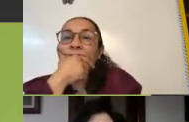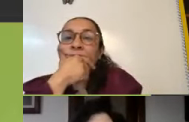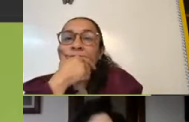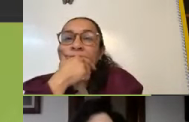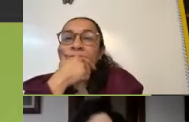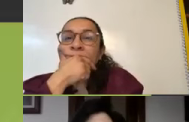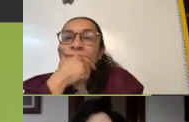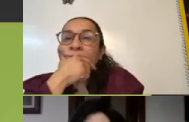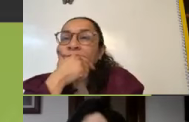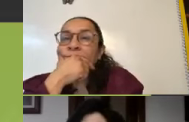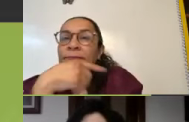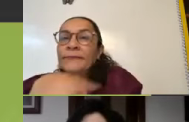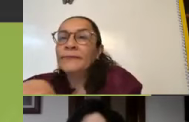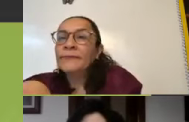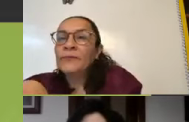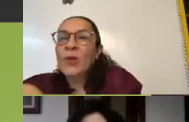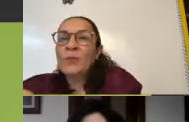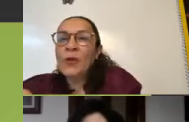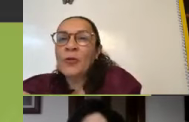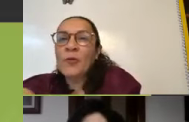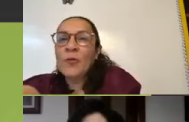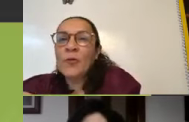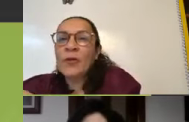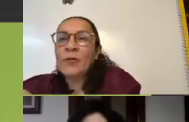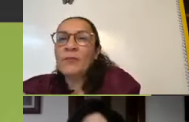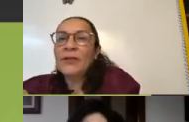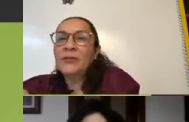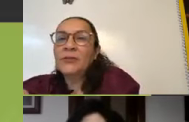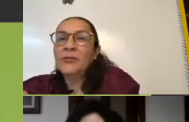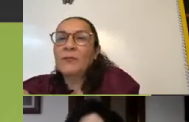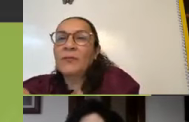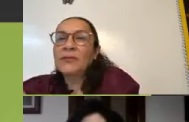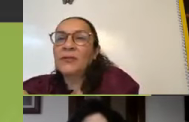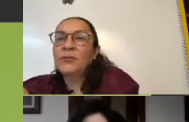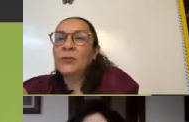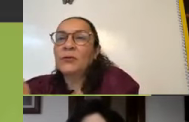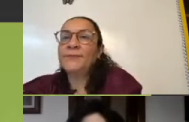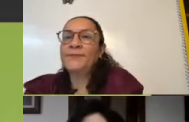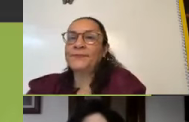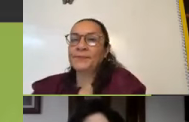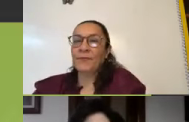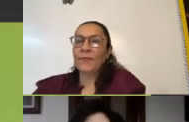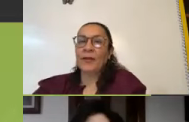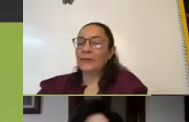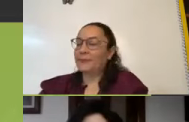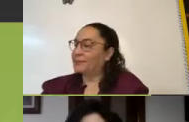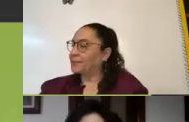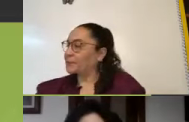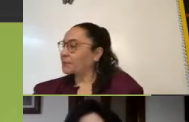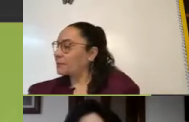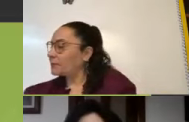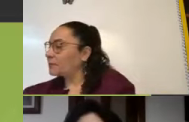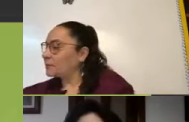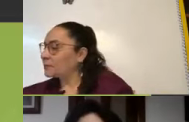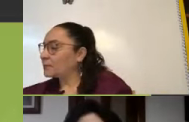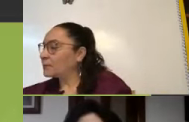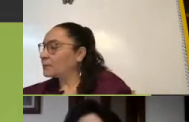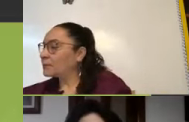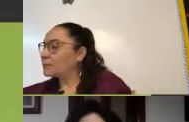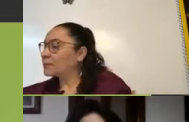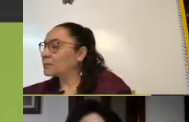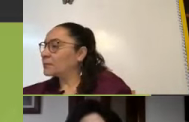Esta propuesta de reforma tiene como objetivo fomentar el uso eficiente y ahorro en el consumo de agua de la Ciudad de México.